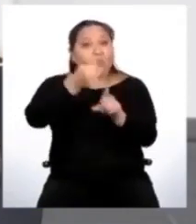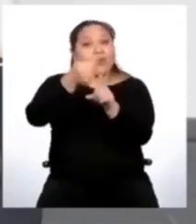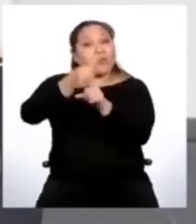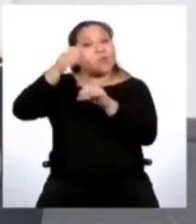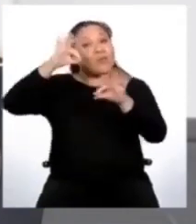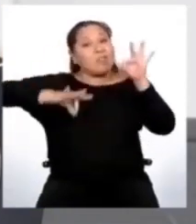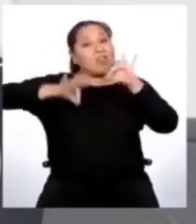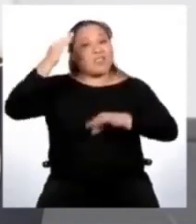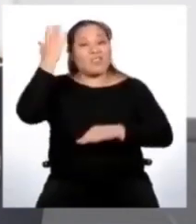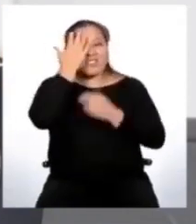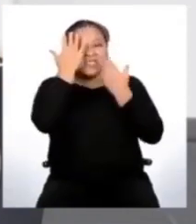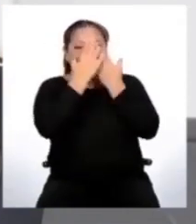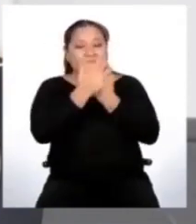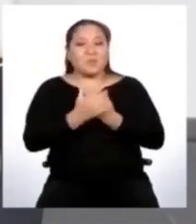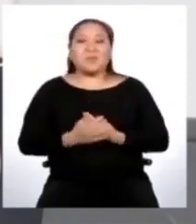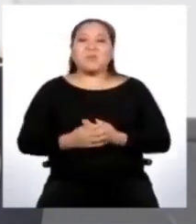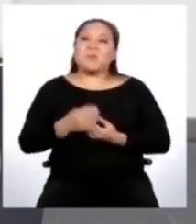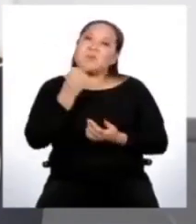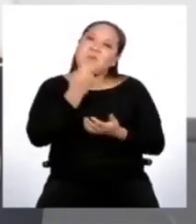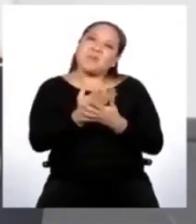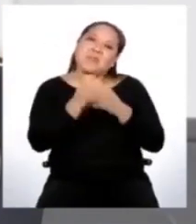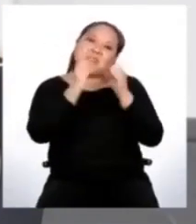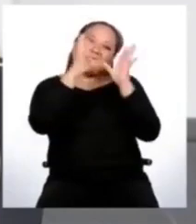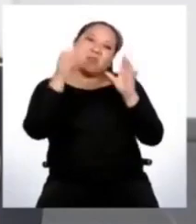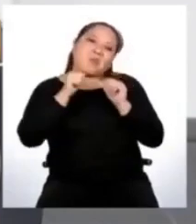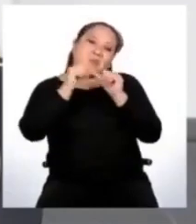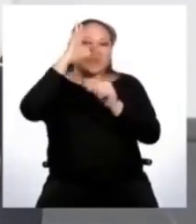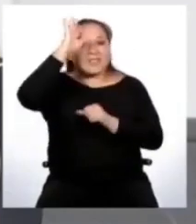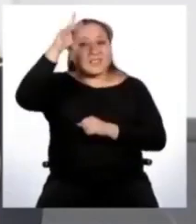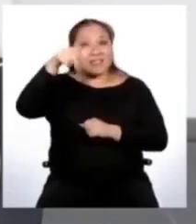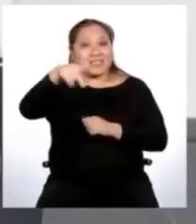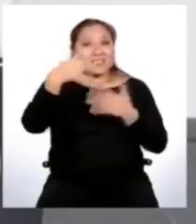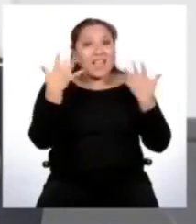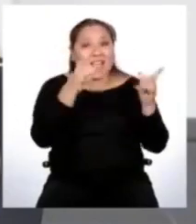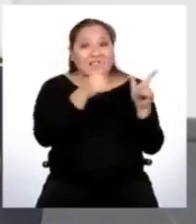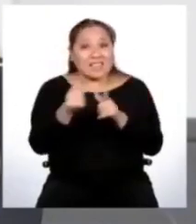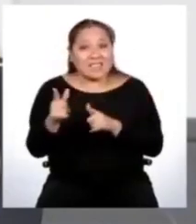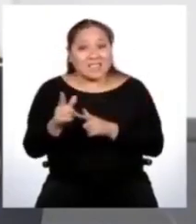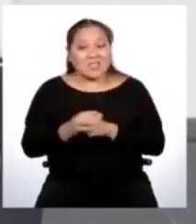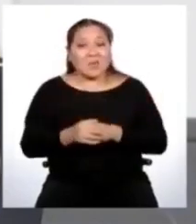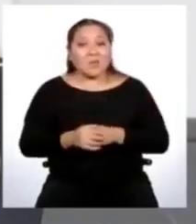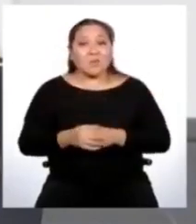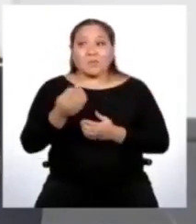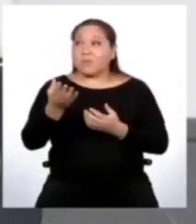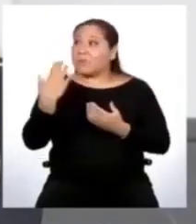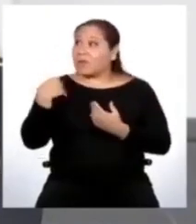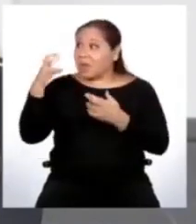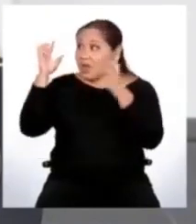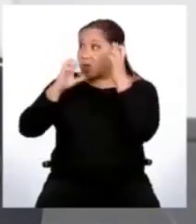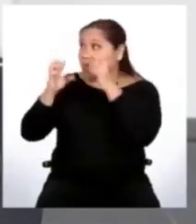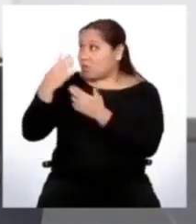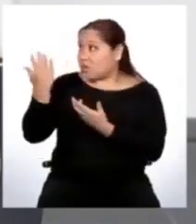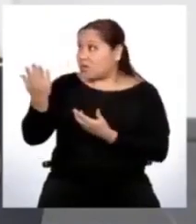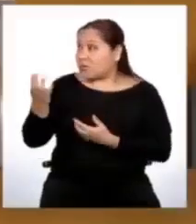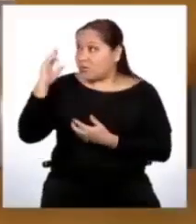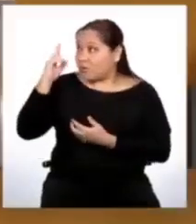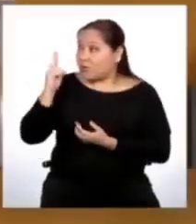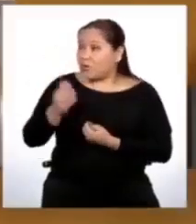sombras. Ha sido un muy buen día para seguir creando. ¿Estás lista y listo para recibir las dudas que nos han llegado hoy,